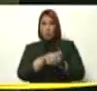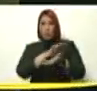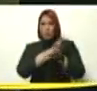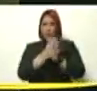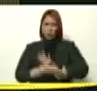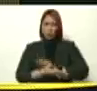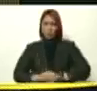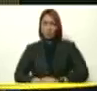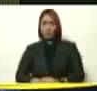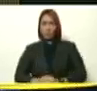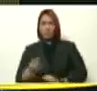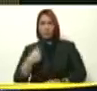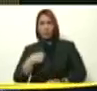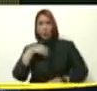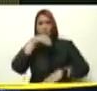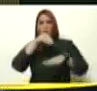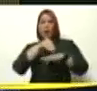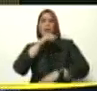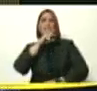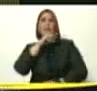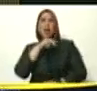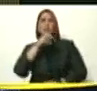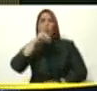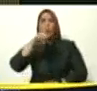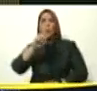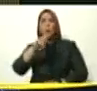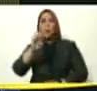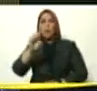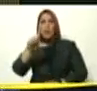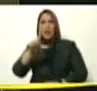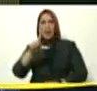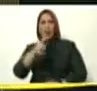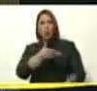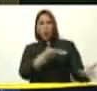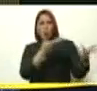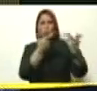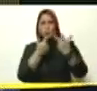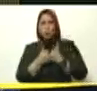Estuve hablando con Morel Rodríguez y lo que me contó es un desastre.